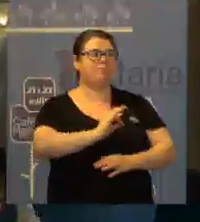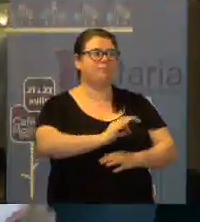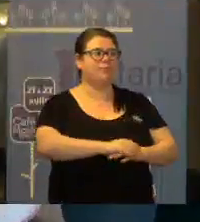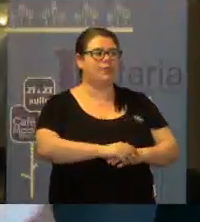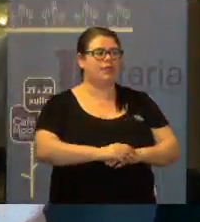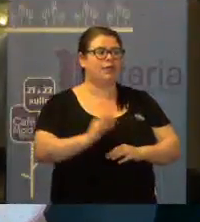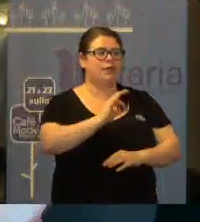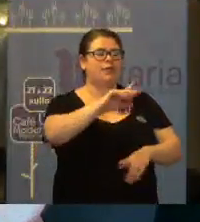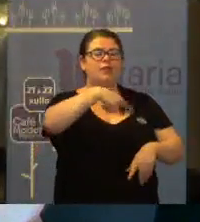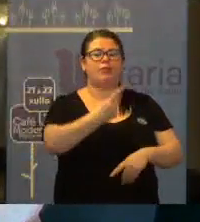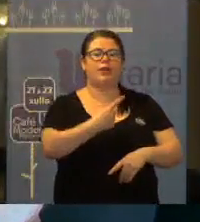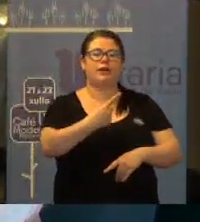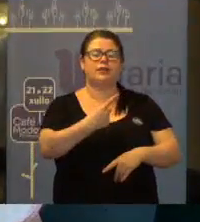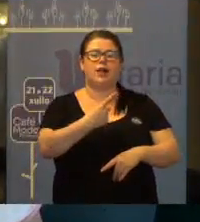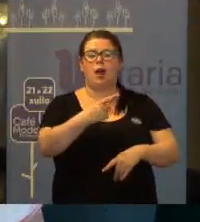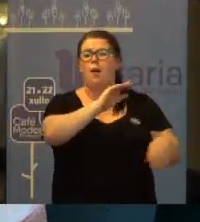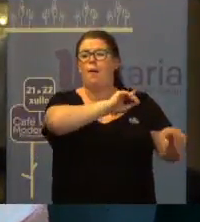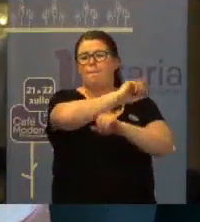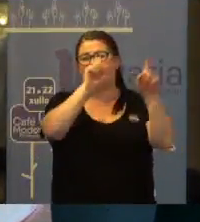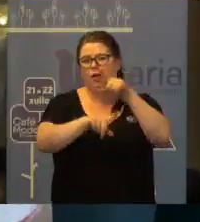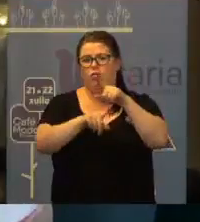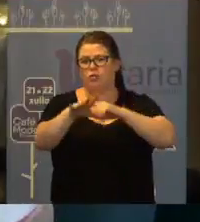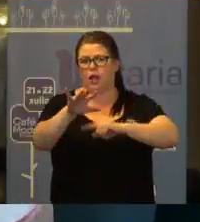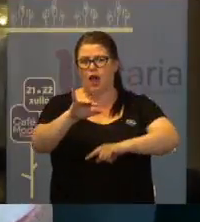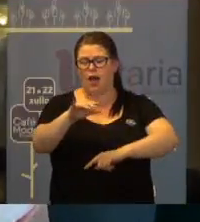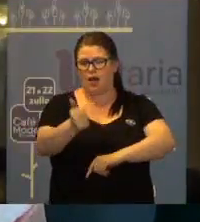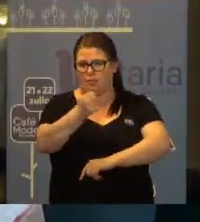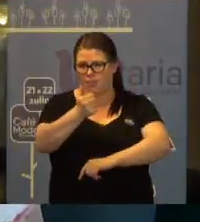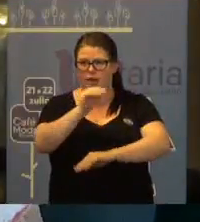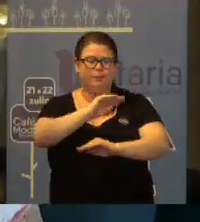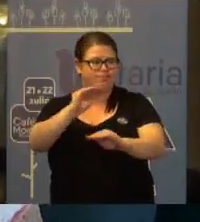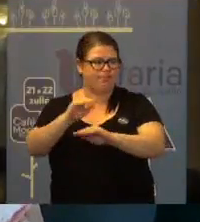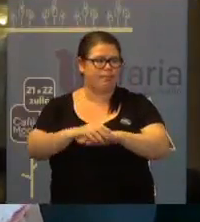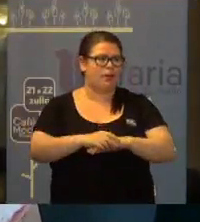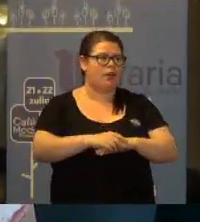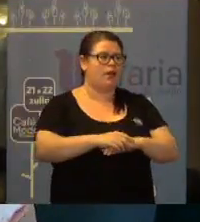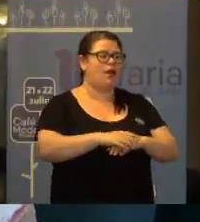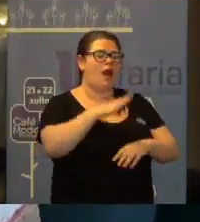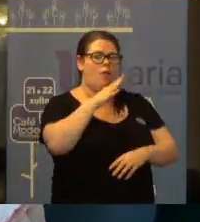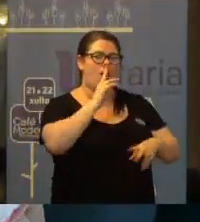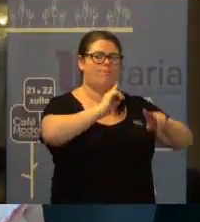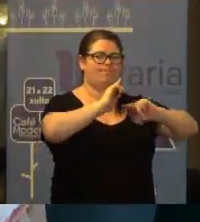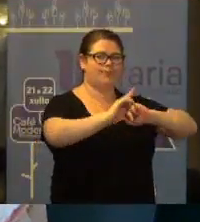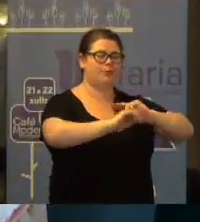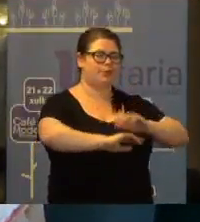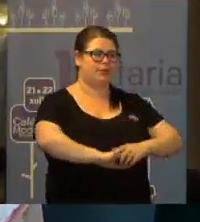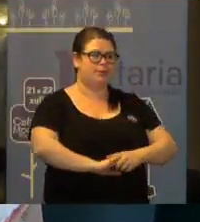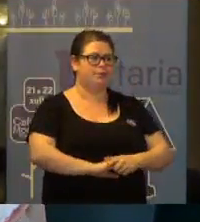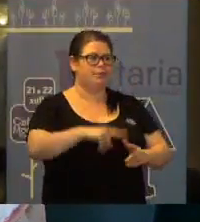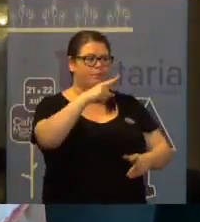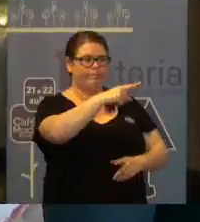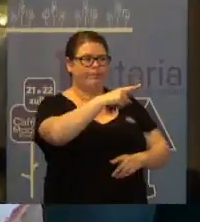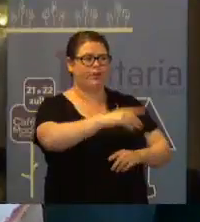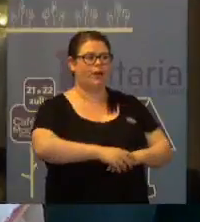Despois facemos unha segunda rolda que vexo que hai máis palabras. Agora damos a palabra a eles para que respondan. Bueno, a